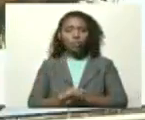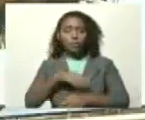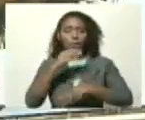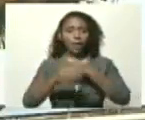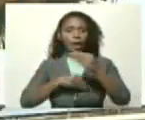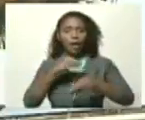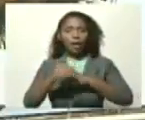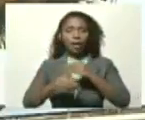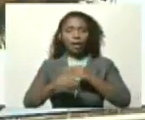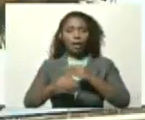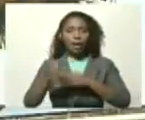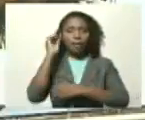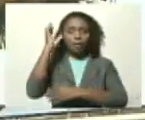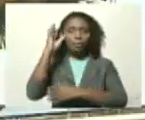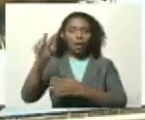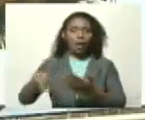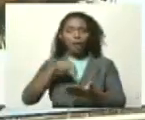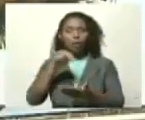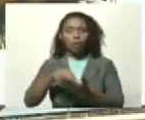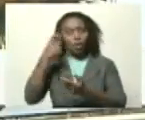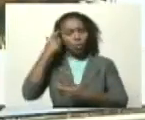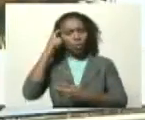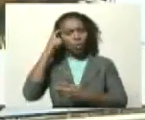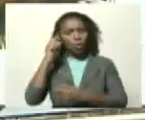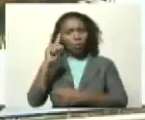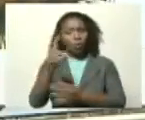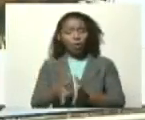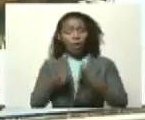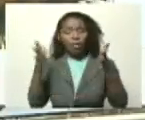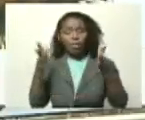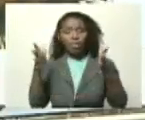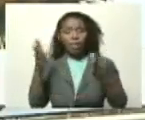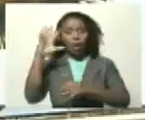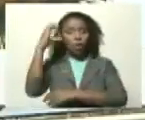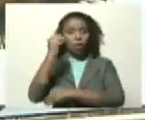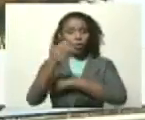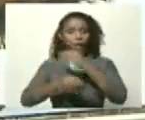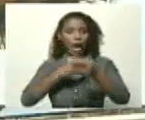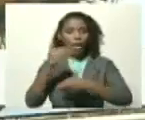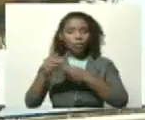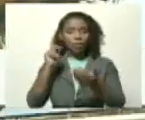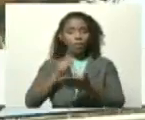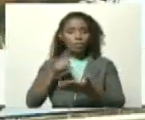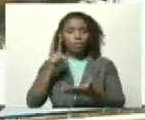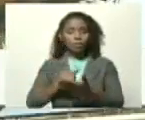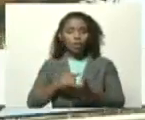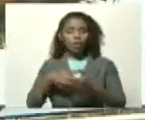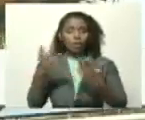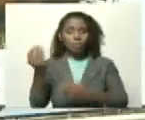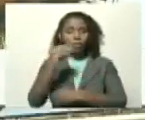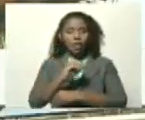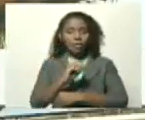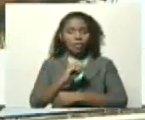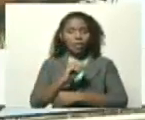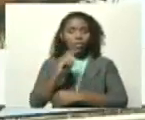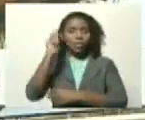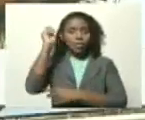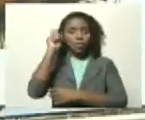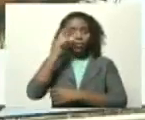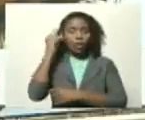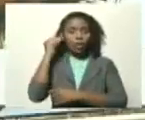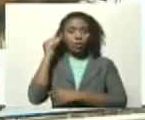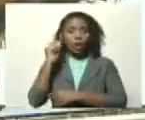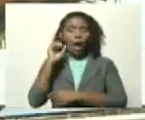el Parlamento venezolano. Recordemos que uno de los grandes logros pues ha sido la incorporación de más diputados. Antes